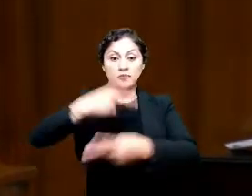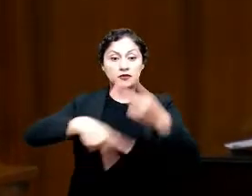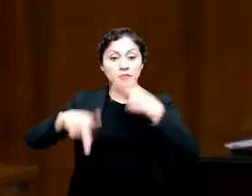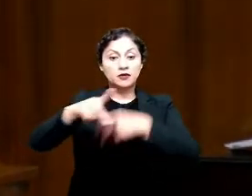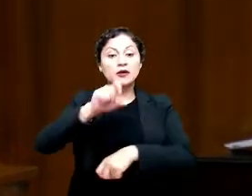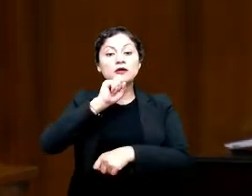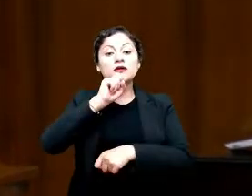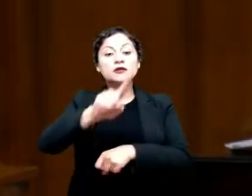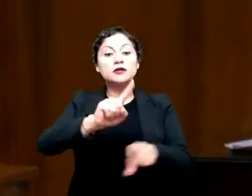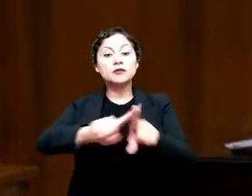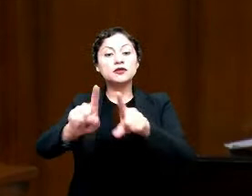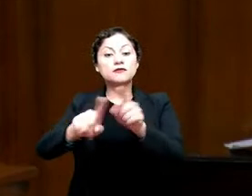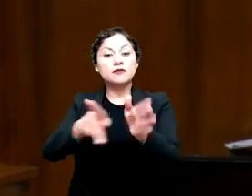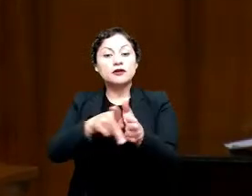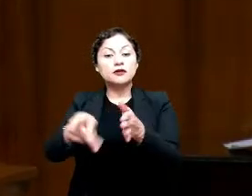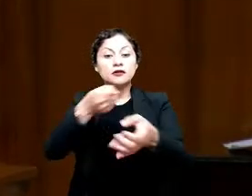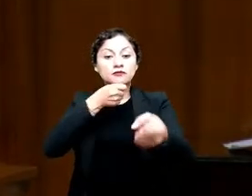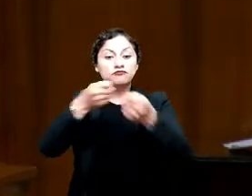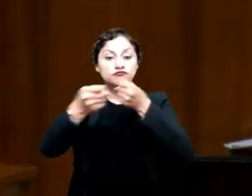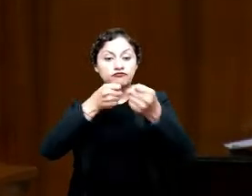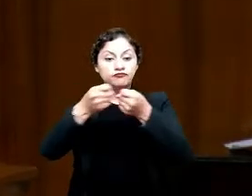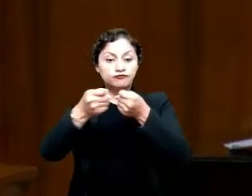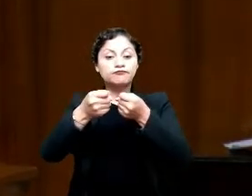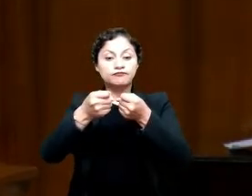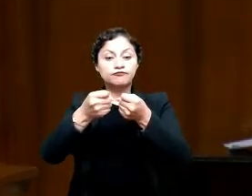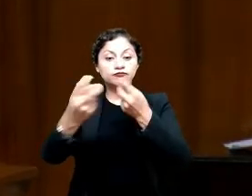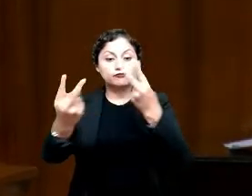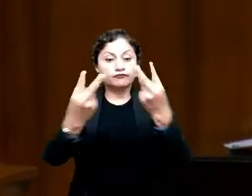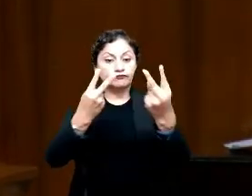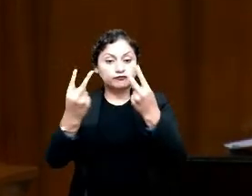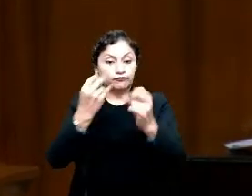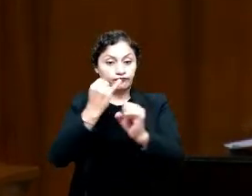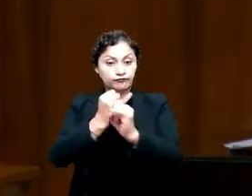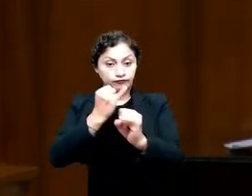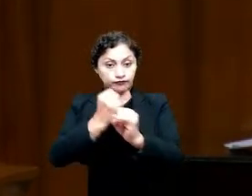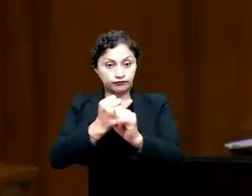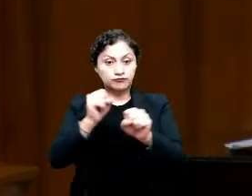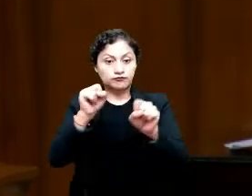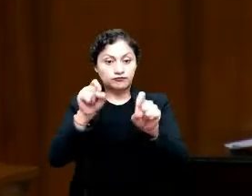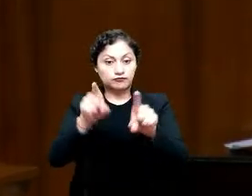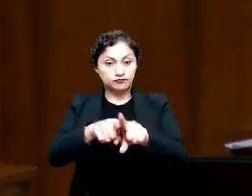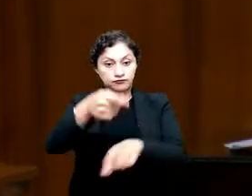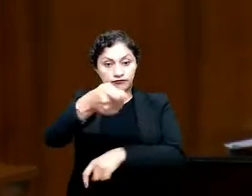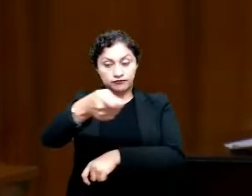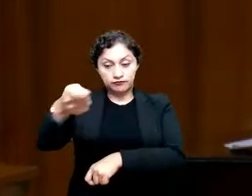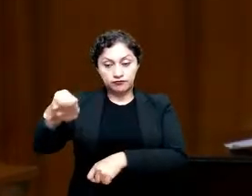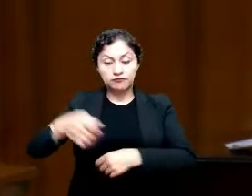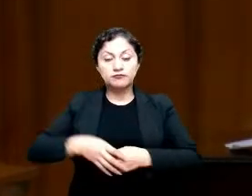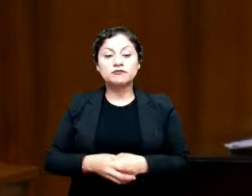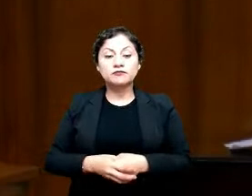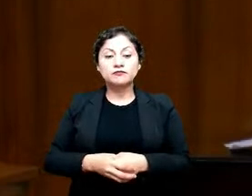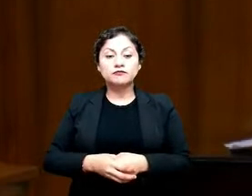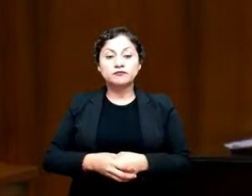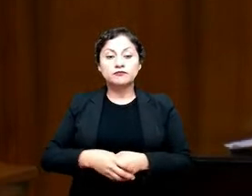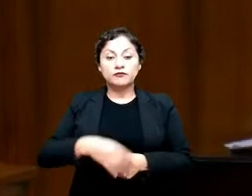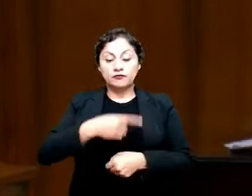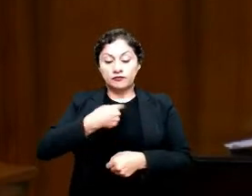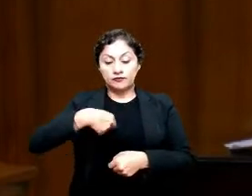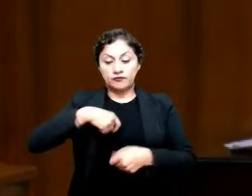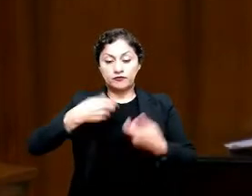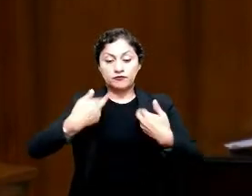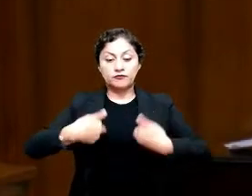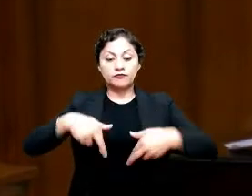comunicación que siguen a través de las plataformas digitales. A nombre del Grupo Parlamentario de Acción